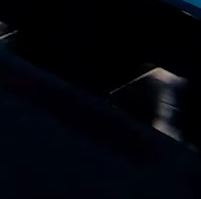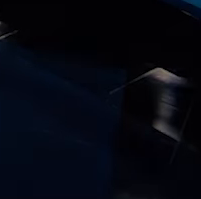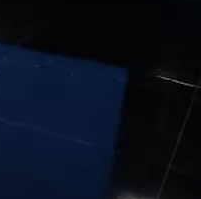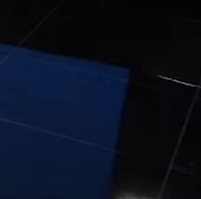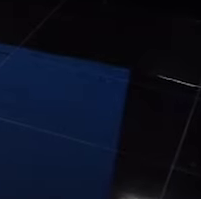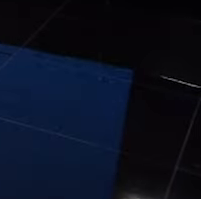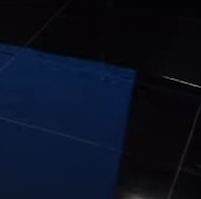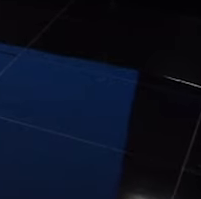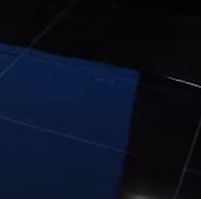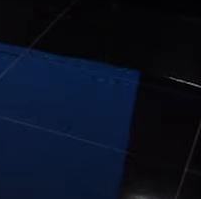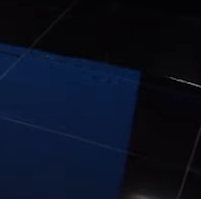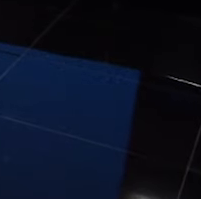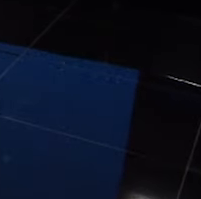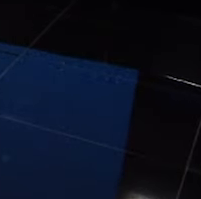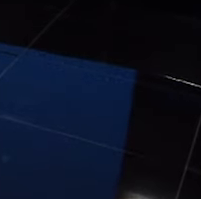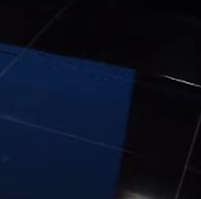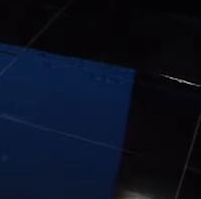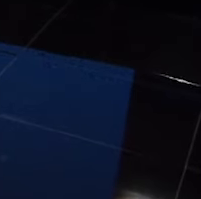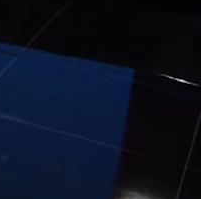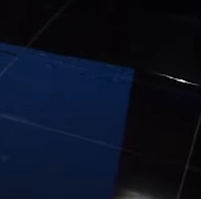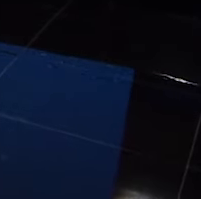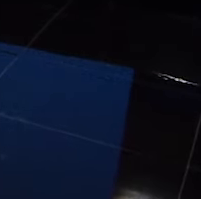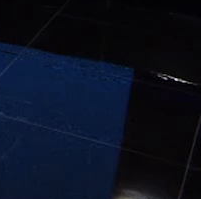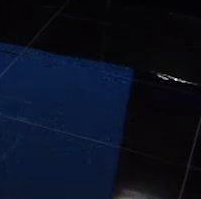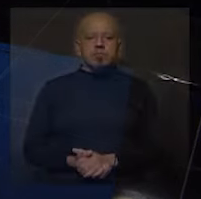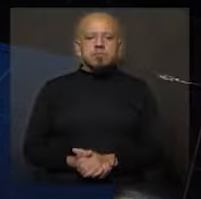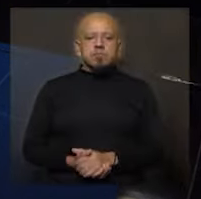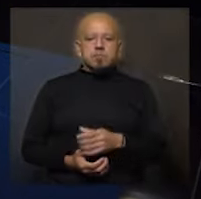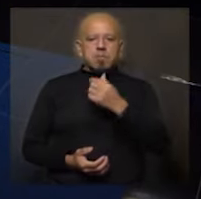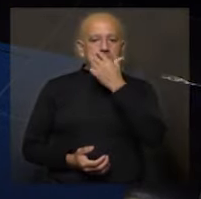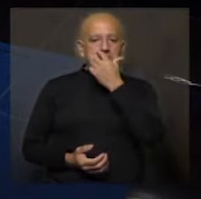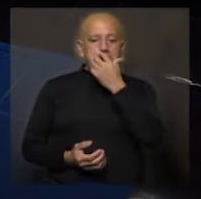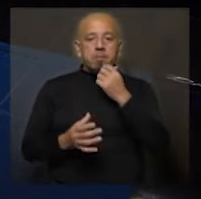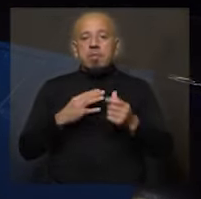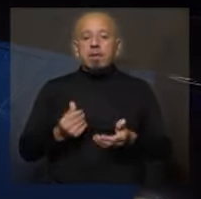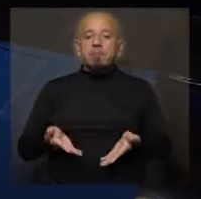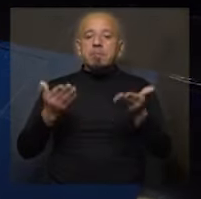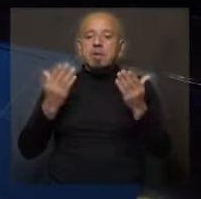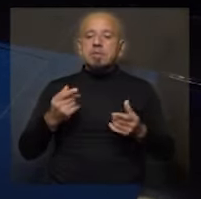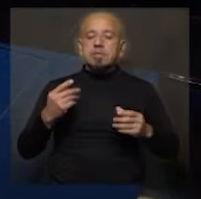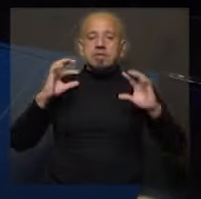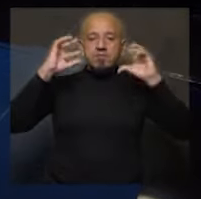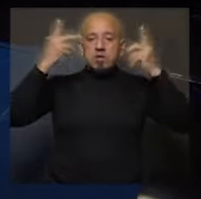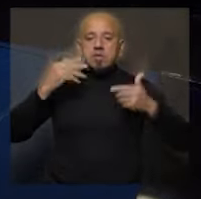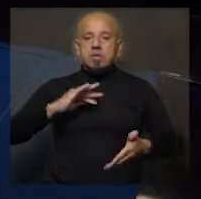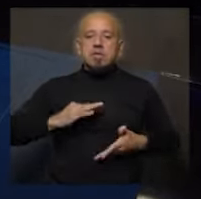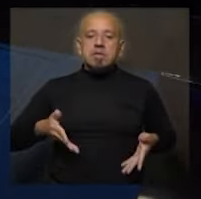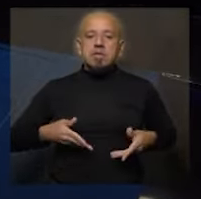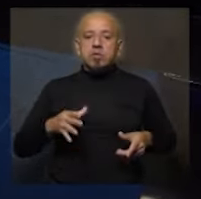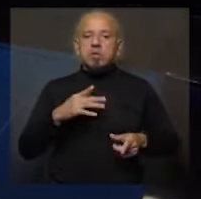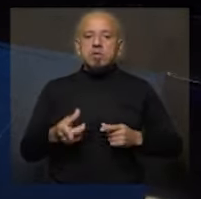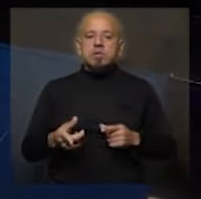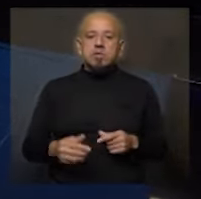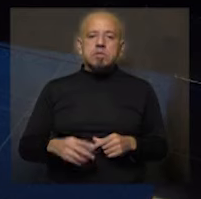según datos que se conocieron en esta jornada aumentó la violencia de género aquí en nuestro país se